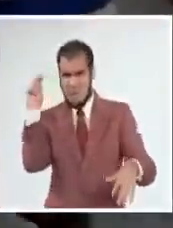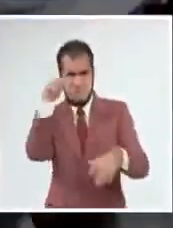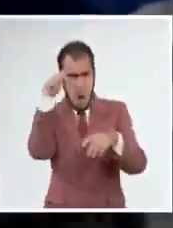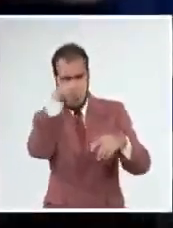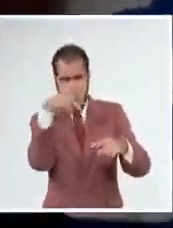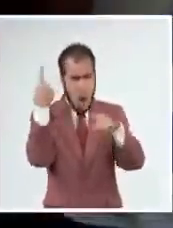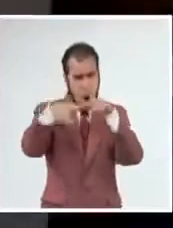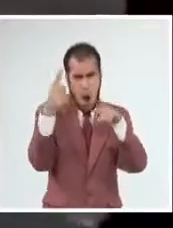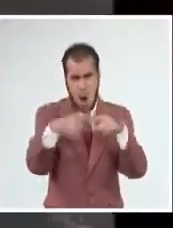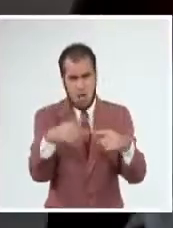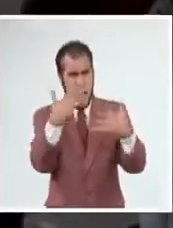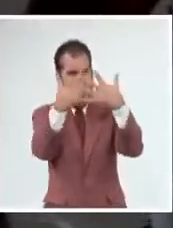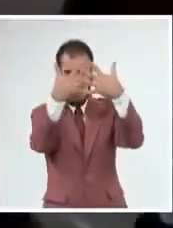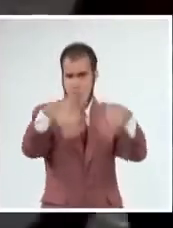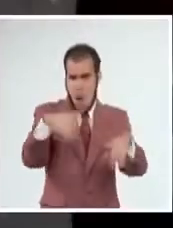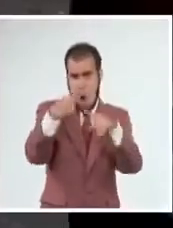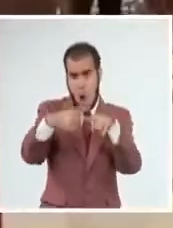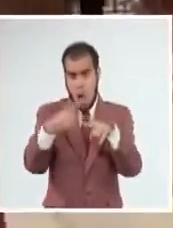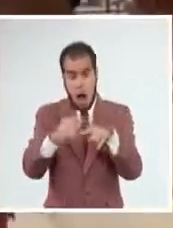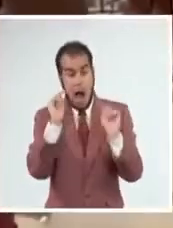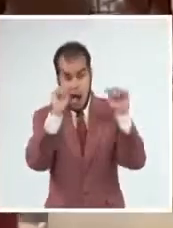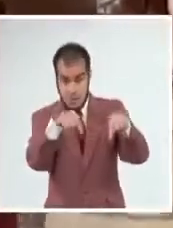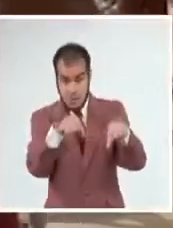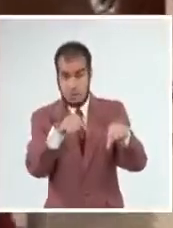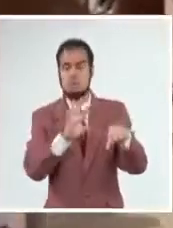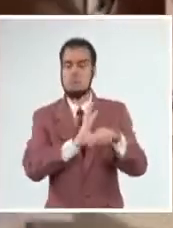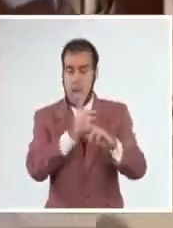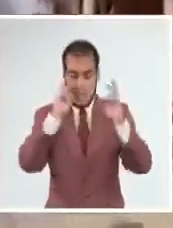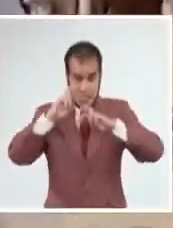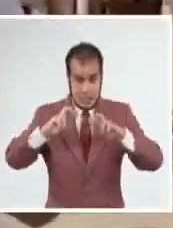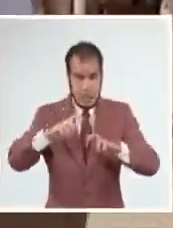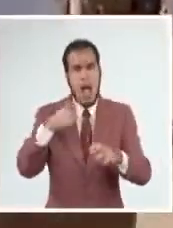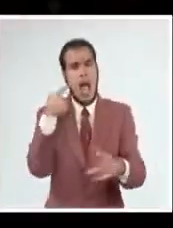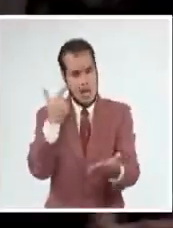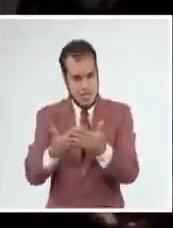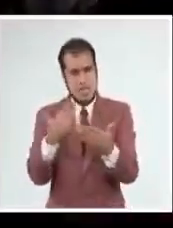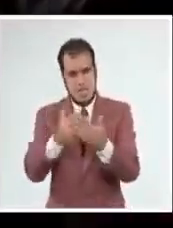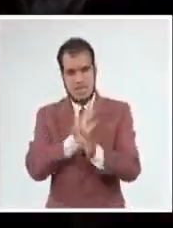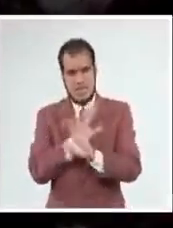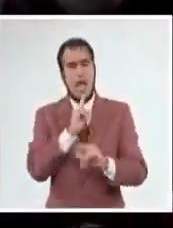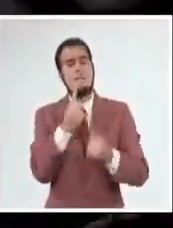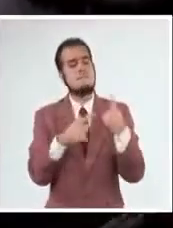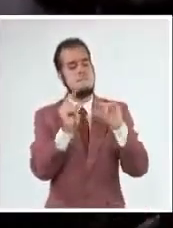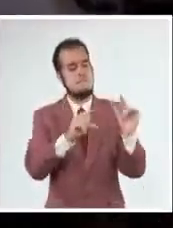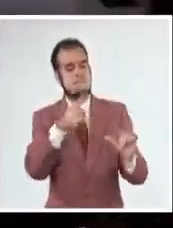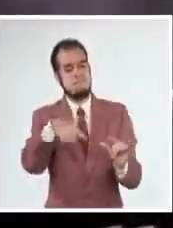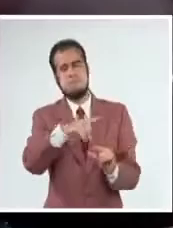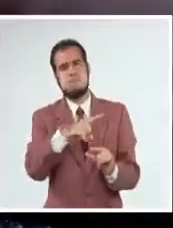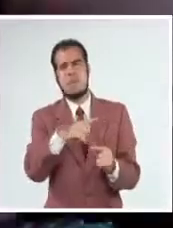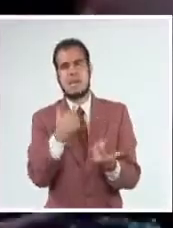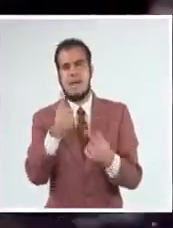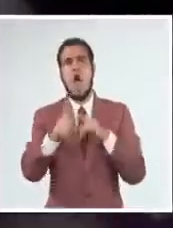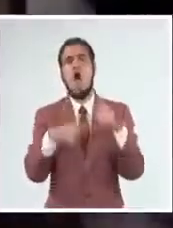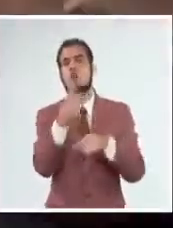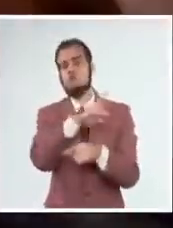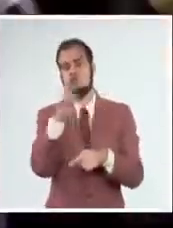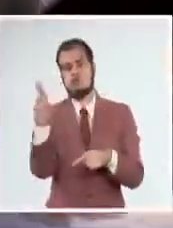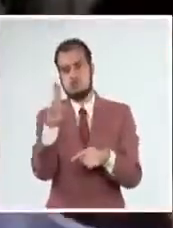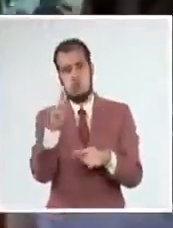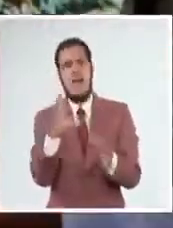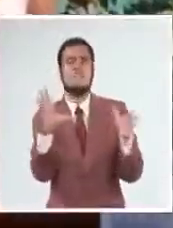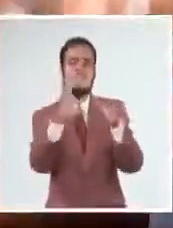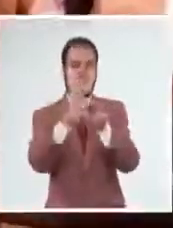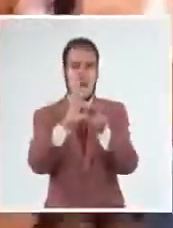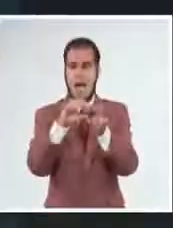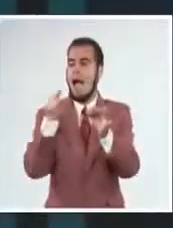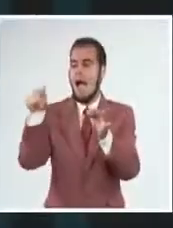orden constitucional, se comprobaron vínculos entre participantes en los disturbios y elementos contrarrevolucionarios radicados